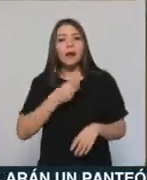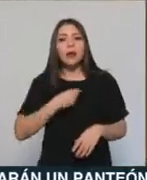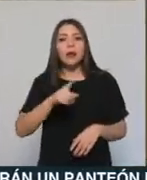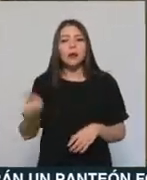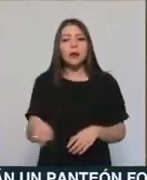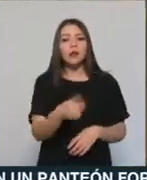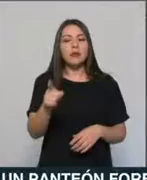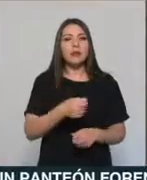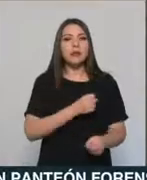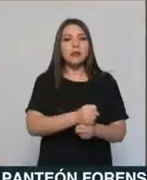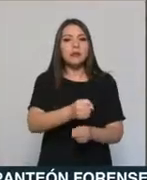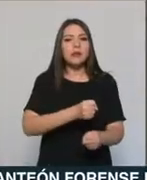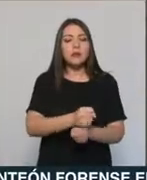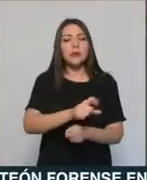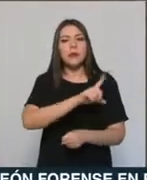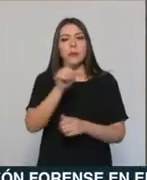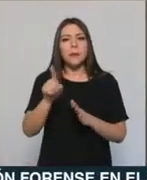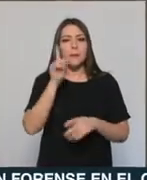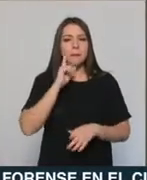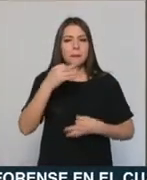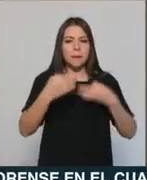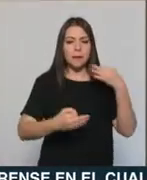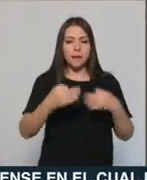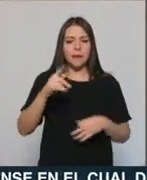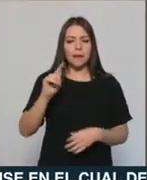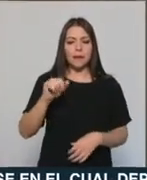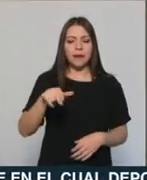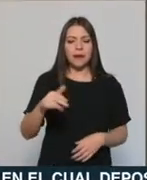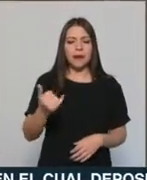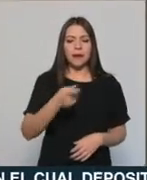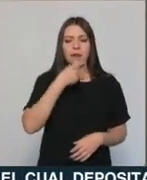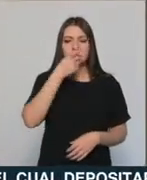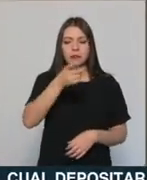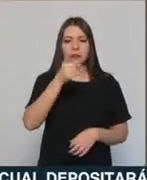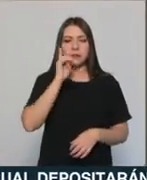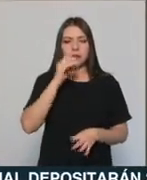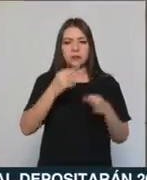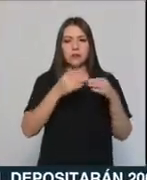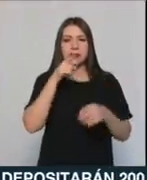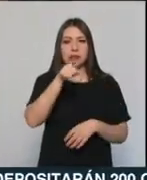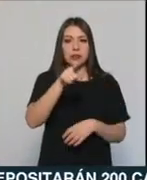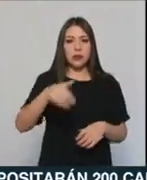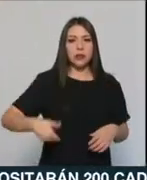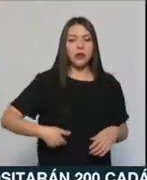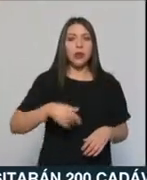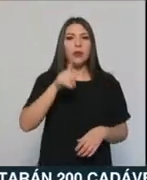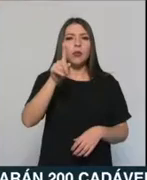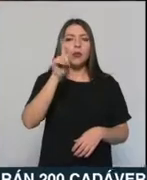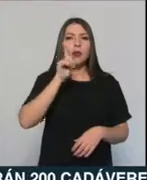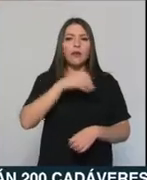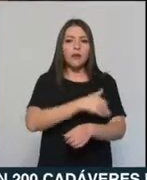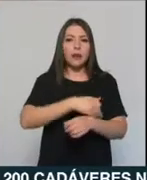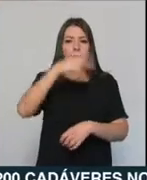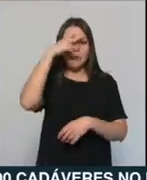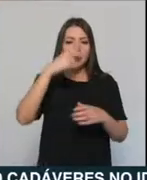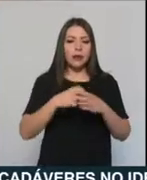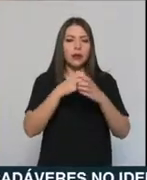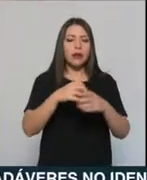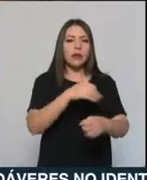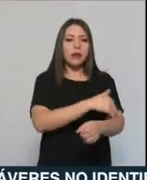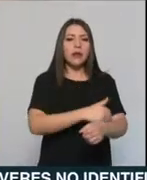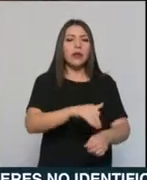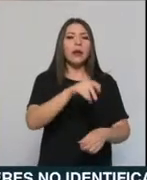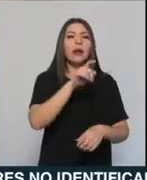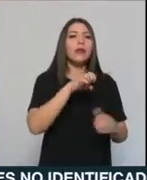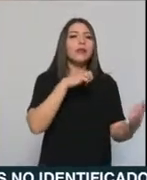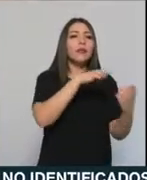en donde la fiscal Tania Hayar declaró en 2005 que el acusado había engañado a una familia mexicana para que enviara a sus 3 hijas